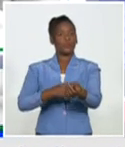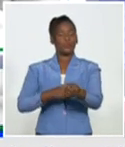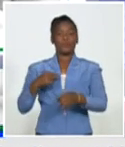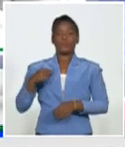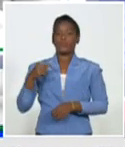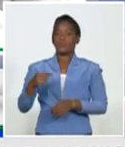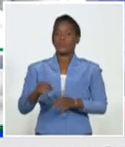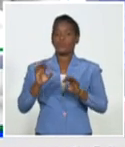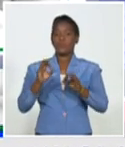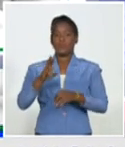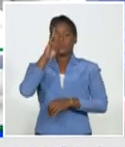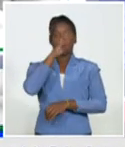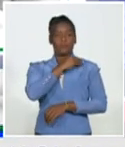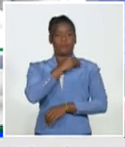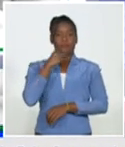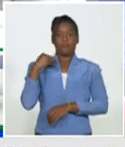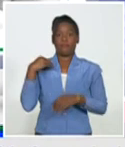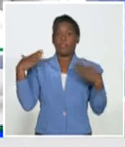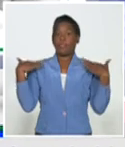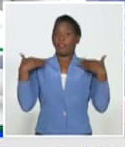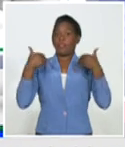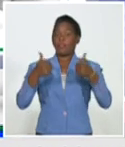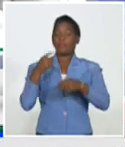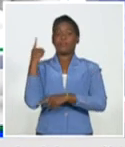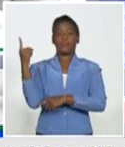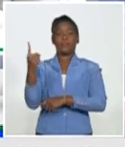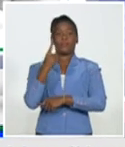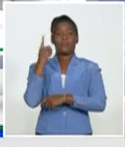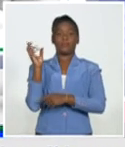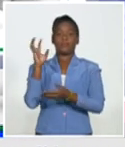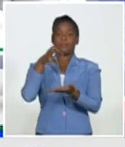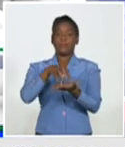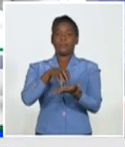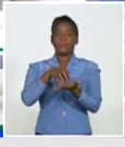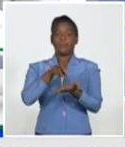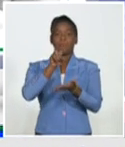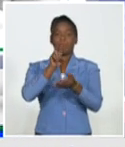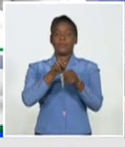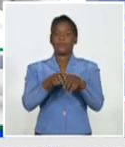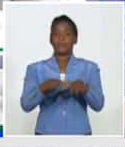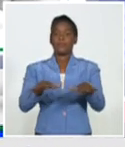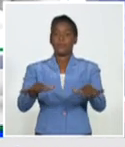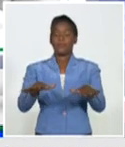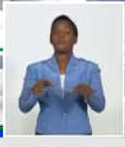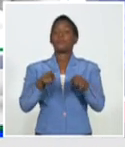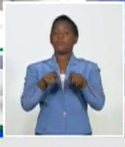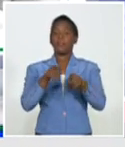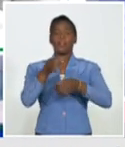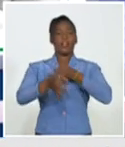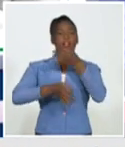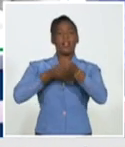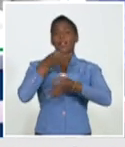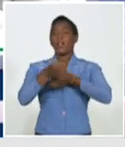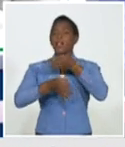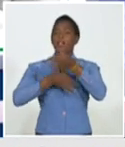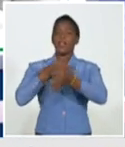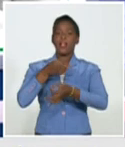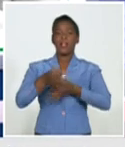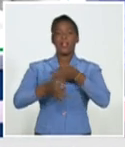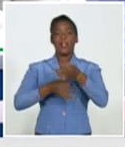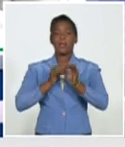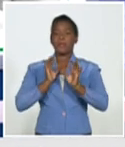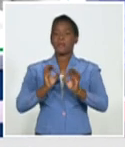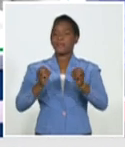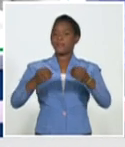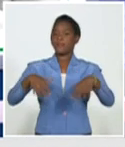acompaña el director nacional de epidemiología de nuestro país, el doctor Francisco Durán García. Buenos días, doctor. Buenos días, Pepe. ¿Ya un